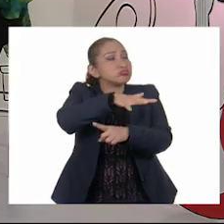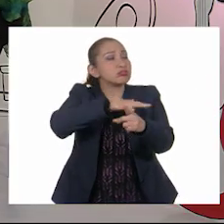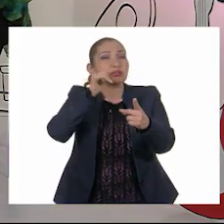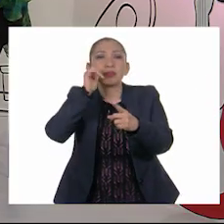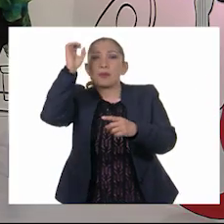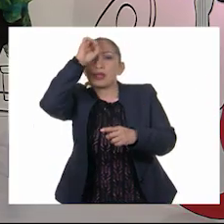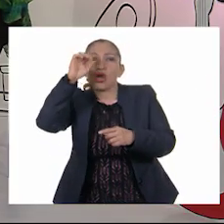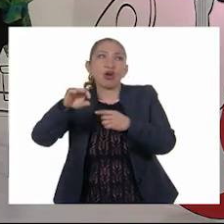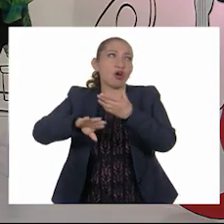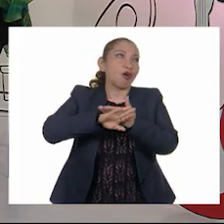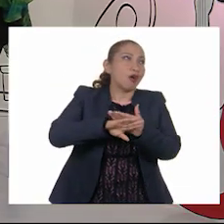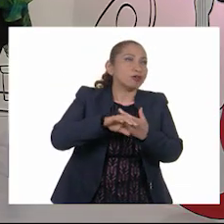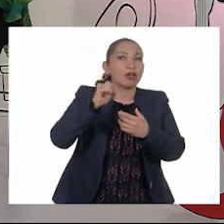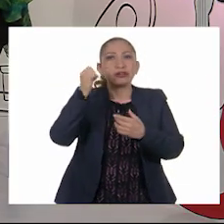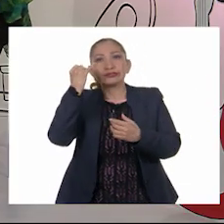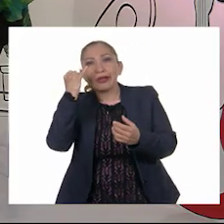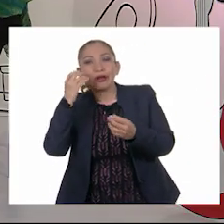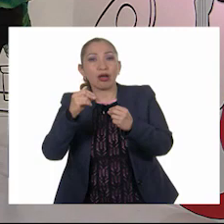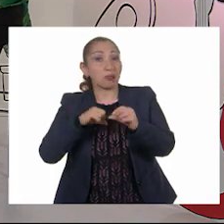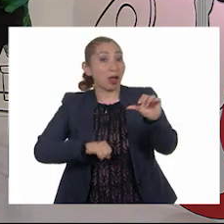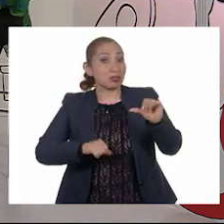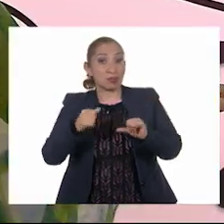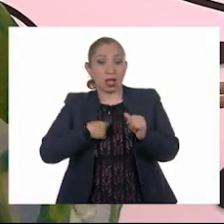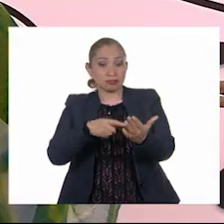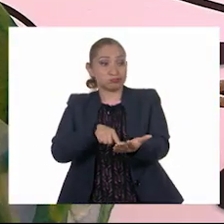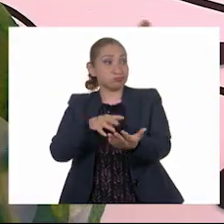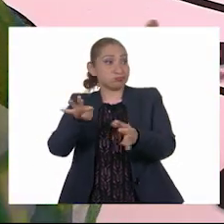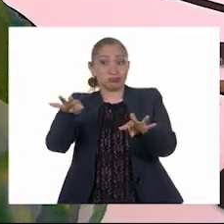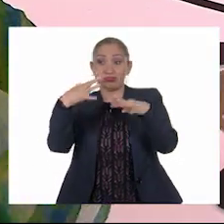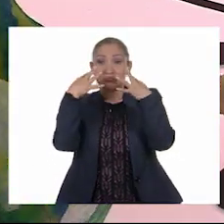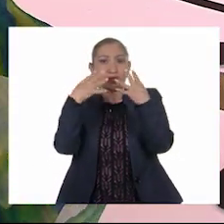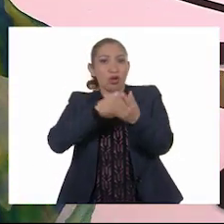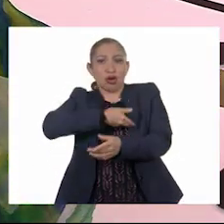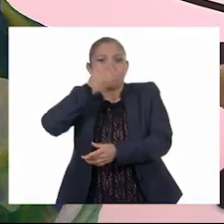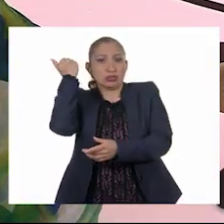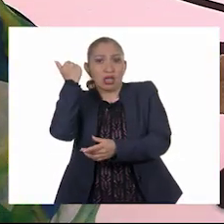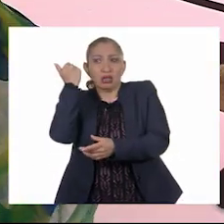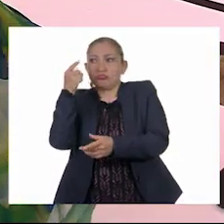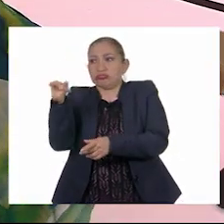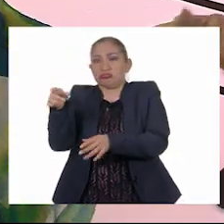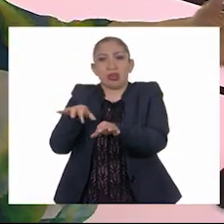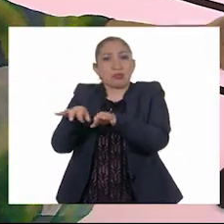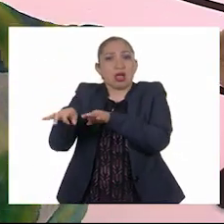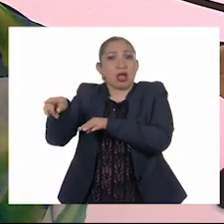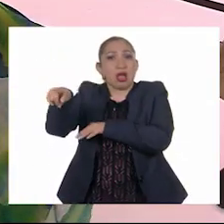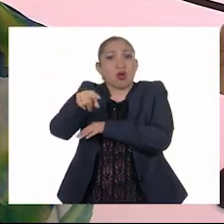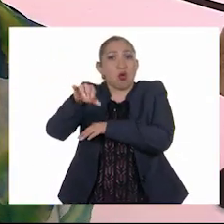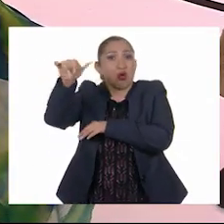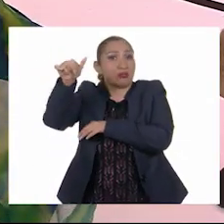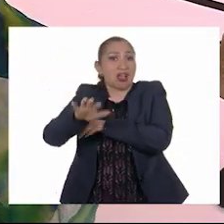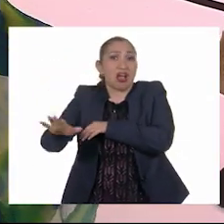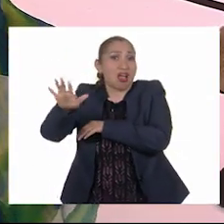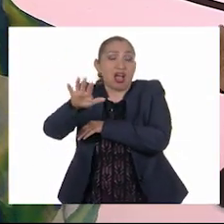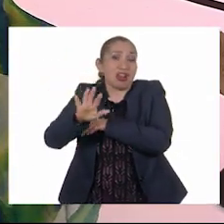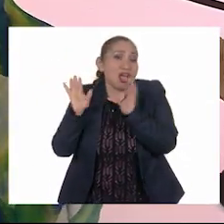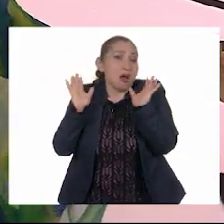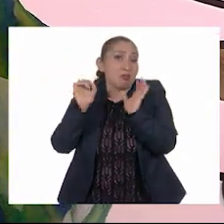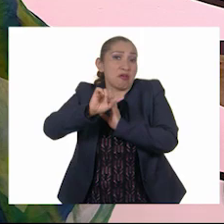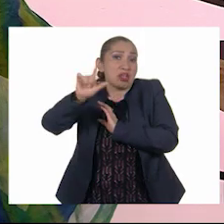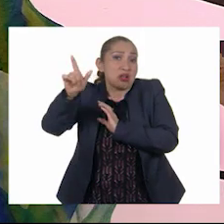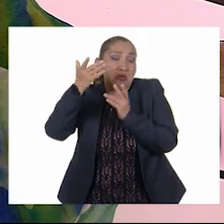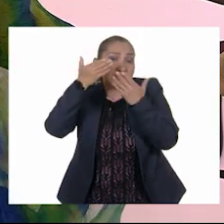de opiniones porque es una actividad que se hace pública. Yo no sé cómo trabajan pues, los que están en otras profesiones a lo